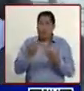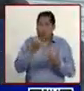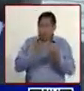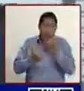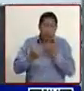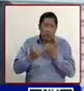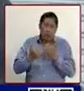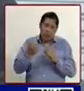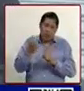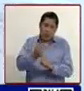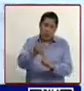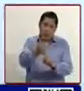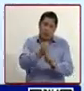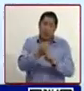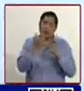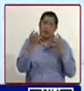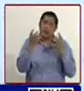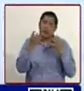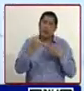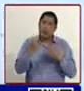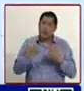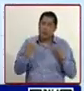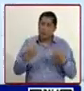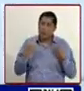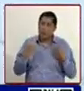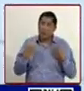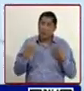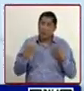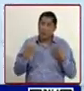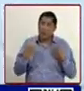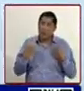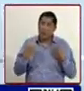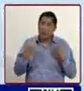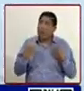cómo quiere agarrar a uno y a otro joven.